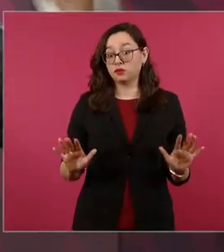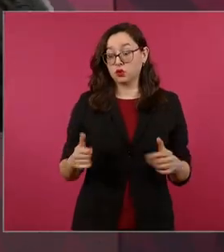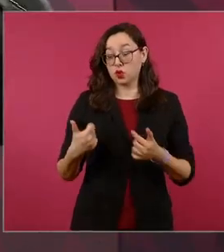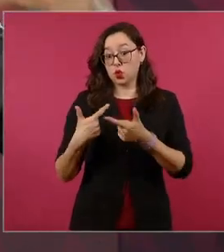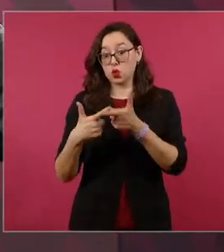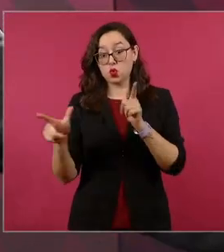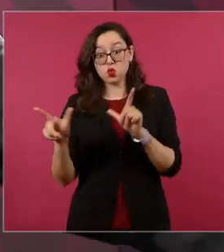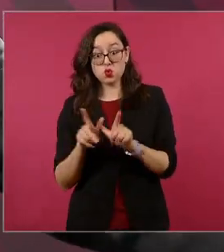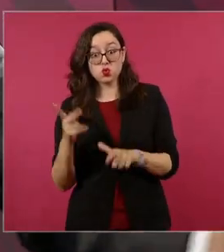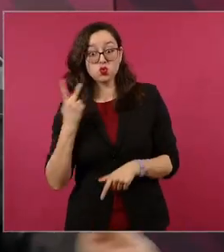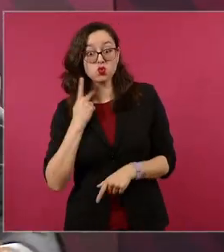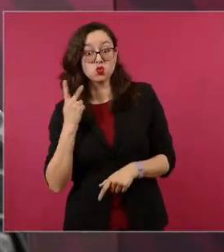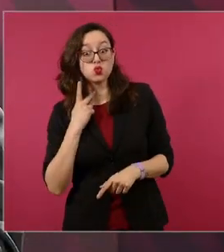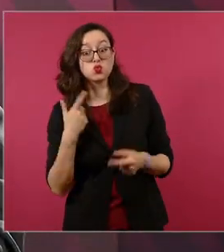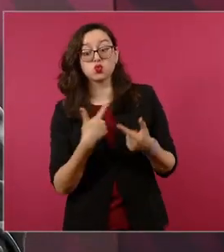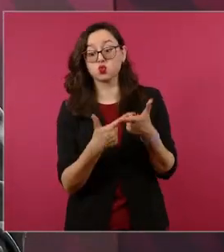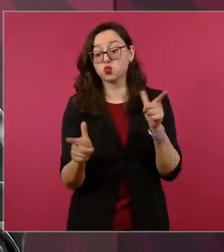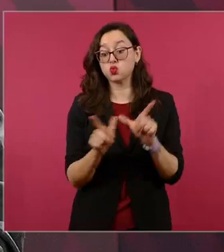unidos.